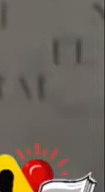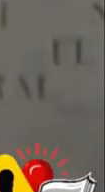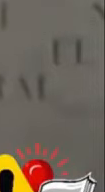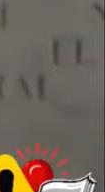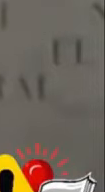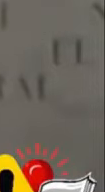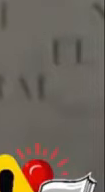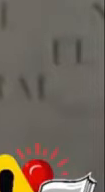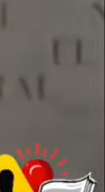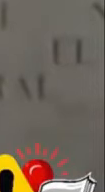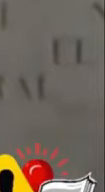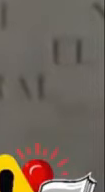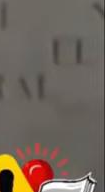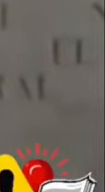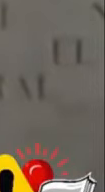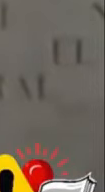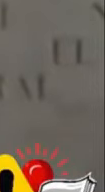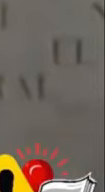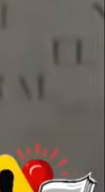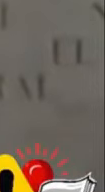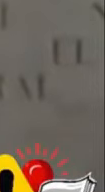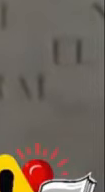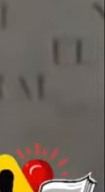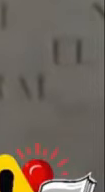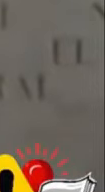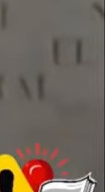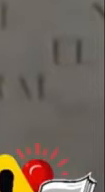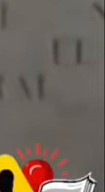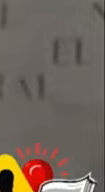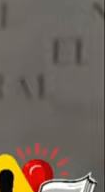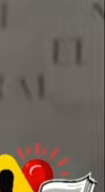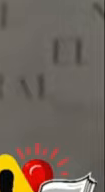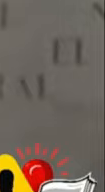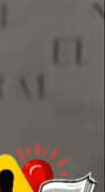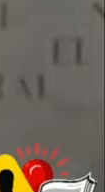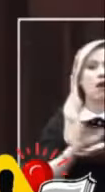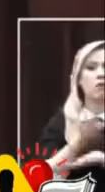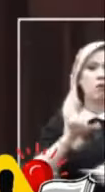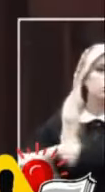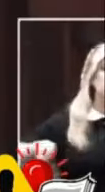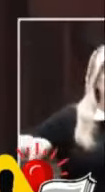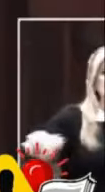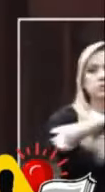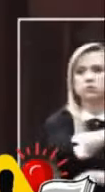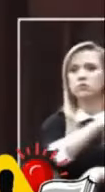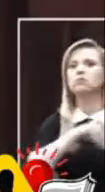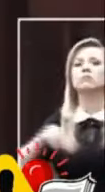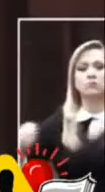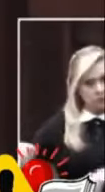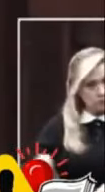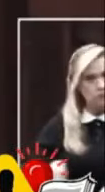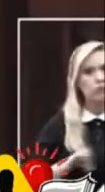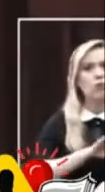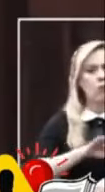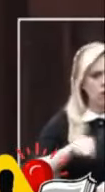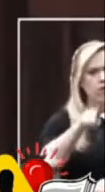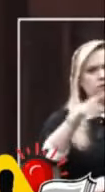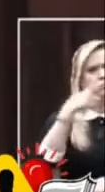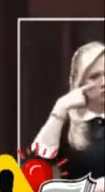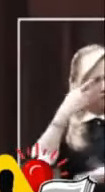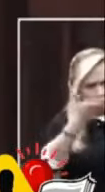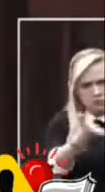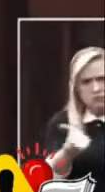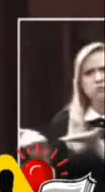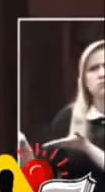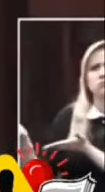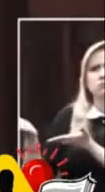realizó Arturo Saldívar al interior de la Corte. Y es que jamás benefició a ratas, a corruptos, a ningún